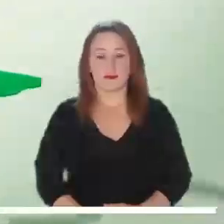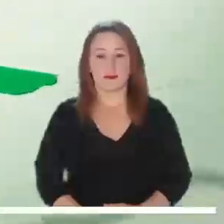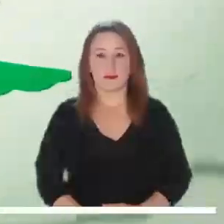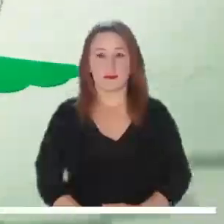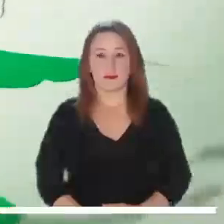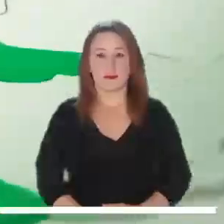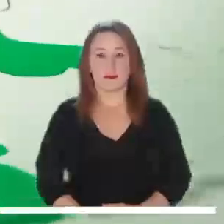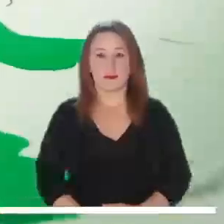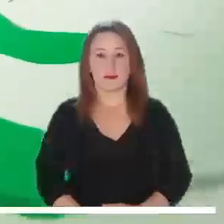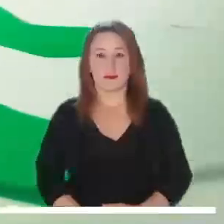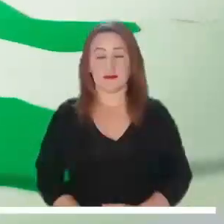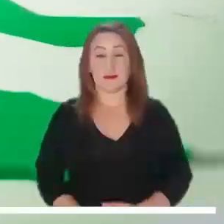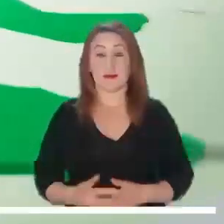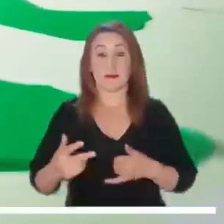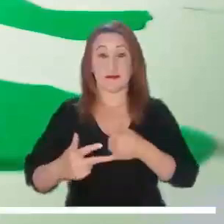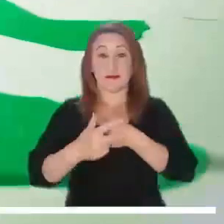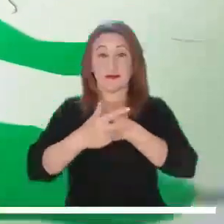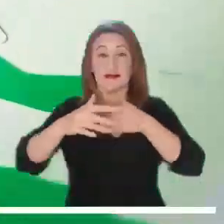Nariño.